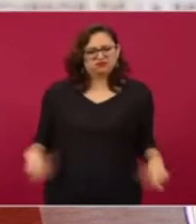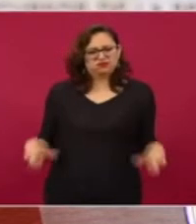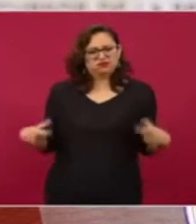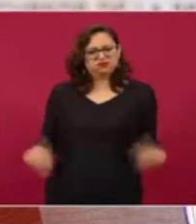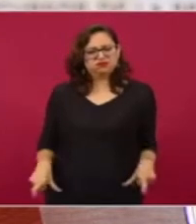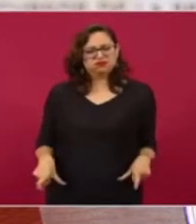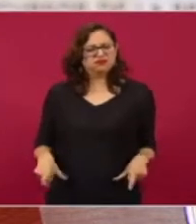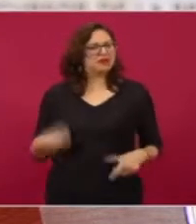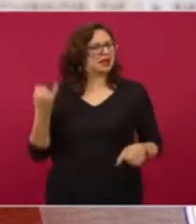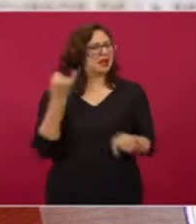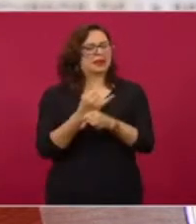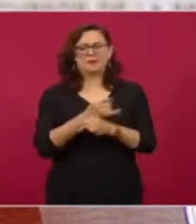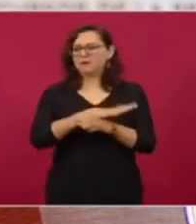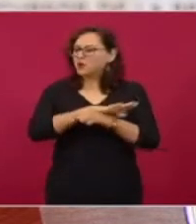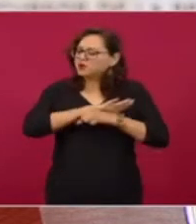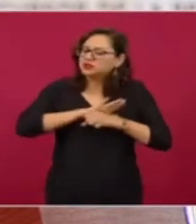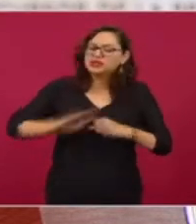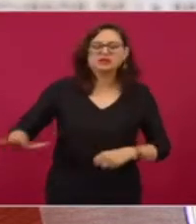es inmoral